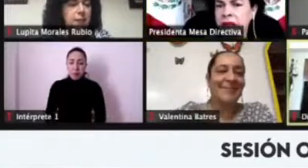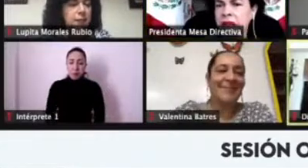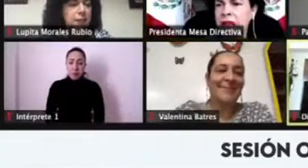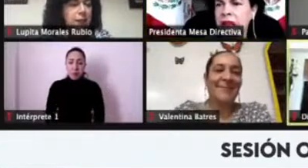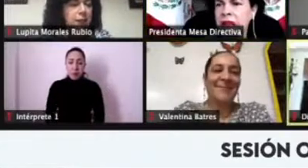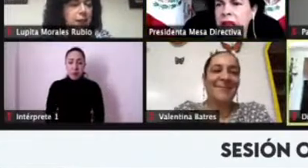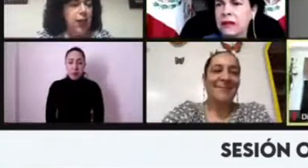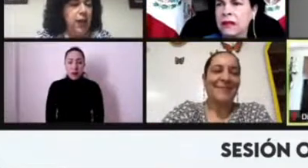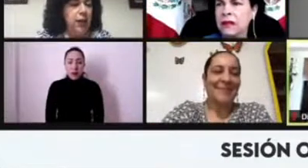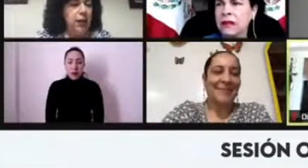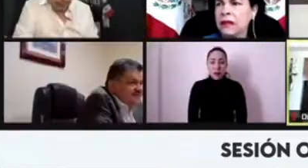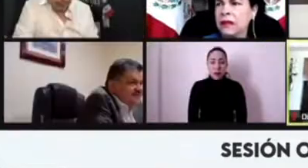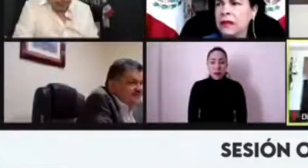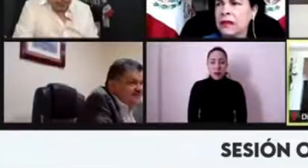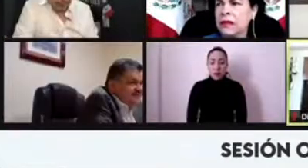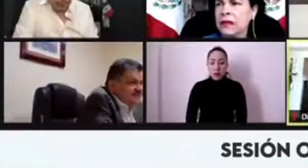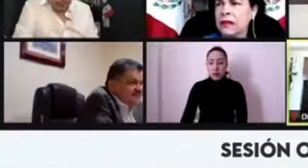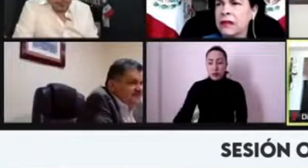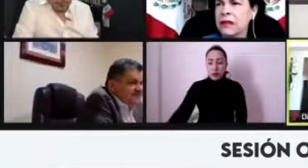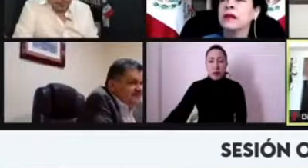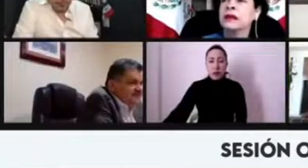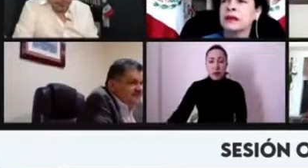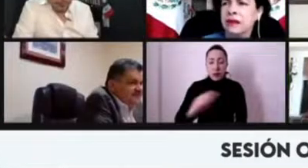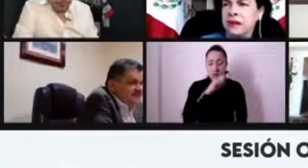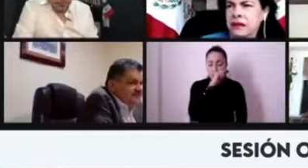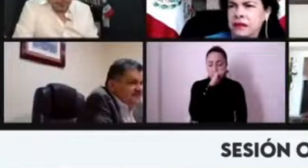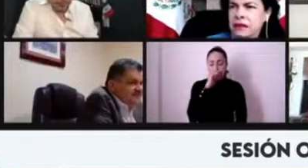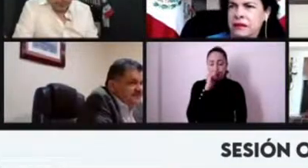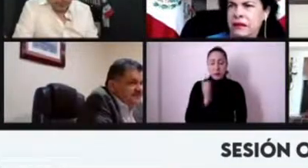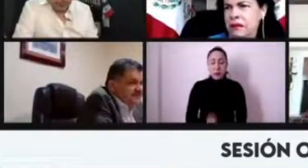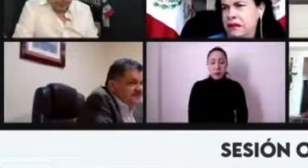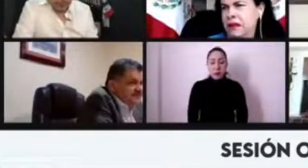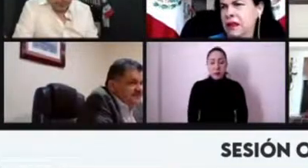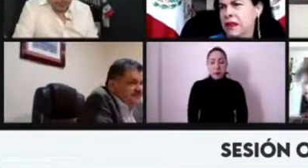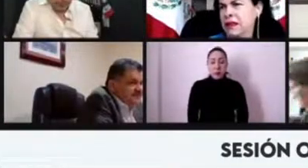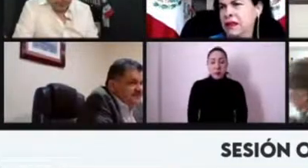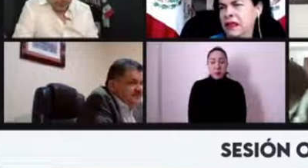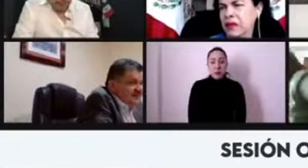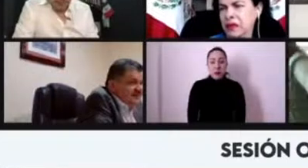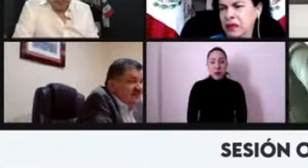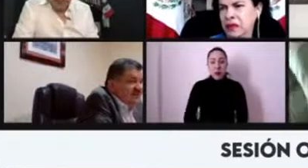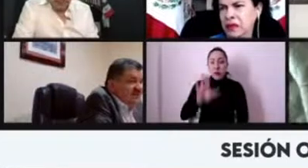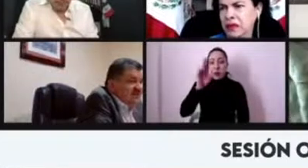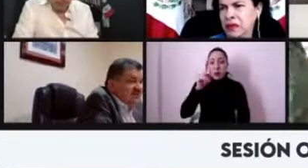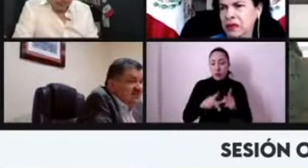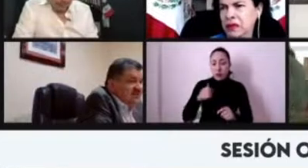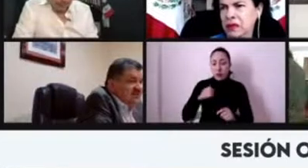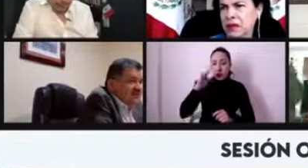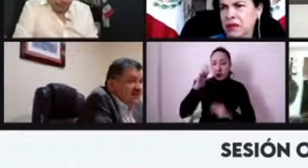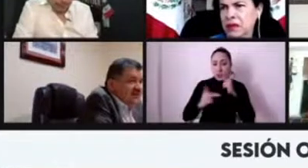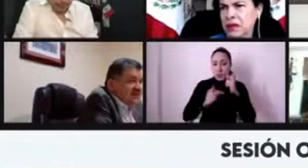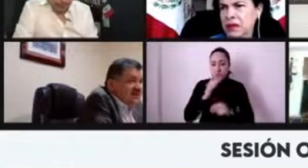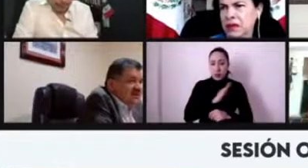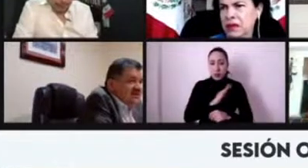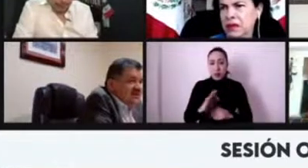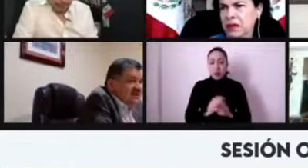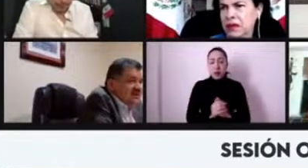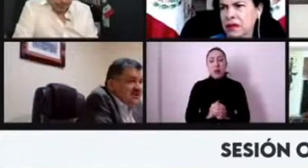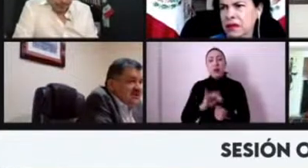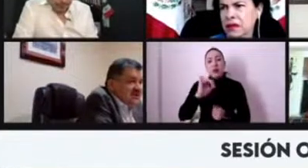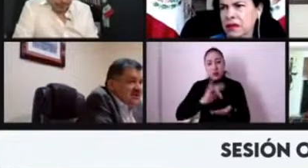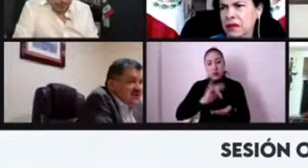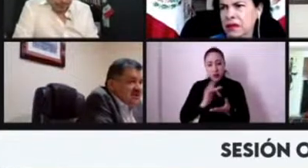Diputada, ¿me permite el uso de la palabra, por favor? Sí, Teresa Ramos. Muchas gracias. Sumarme